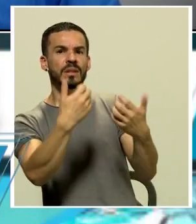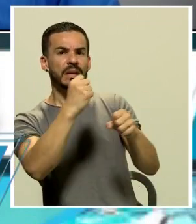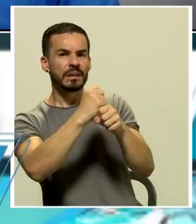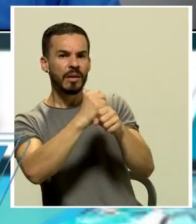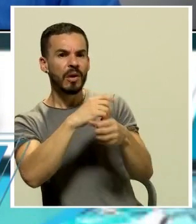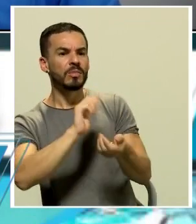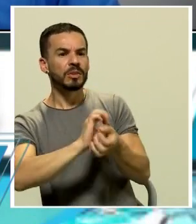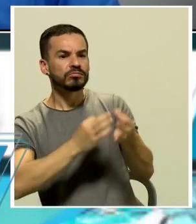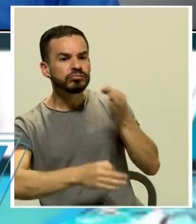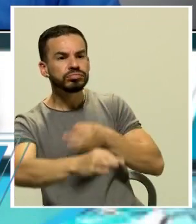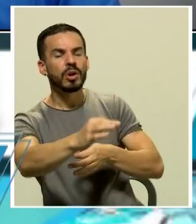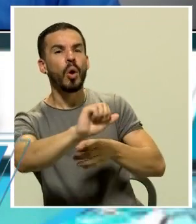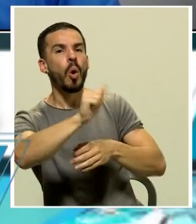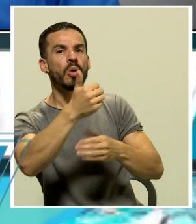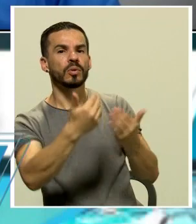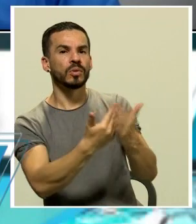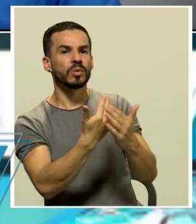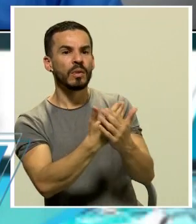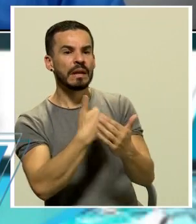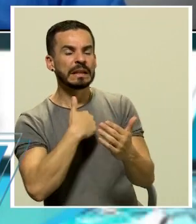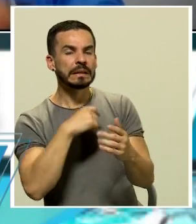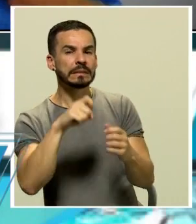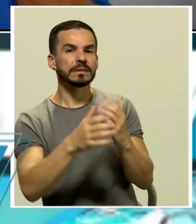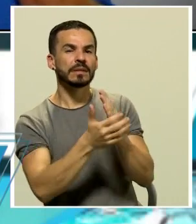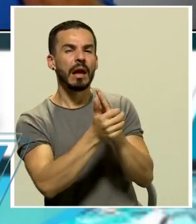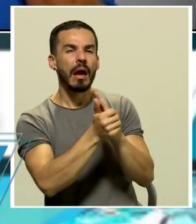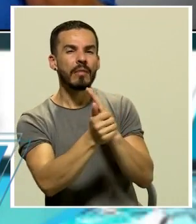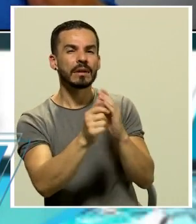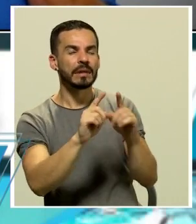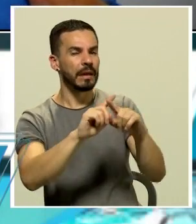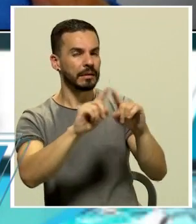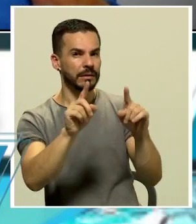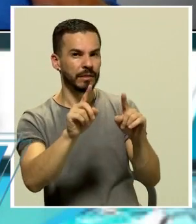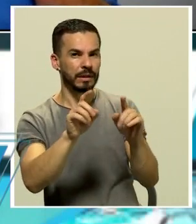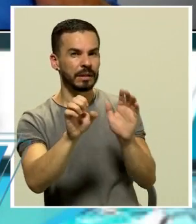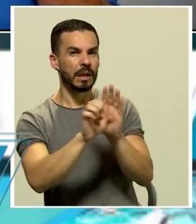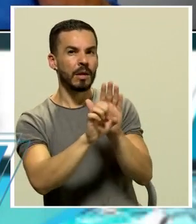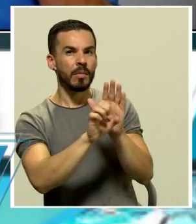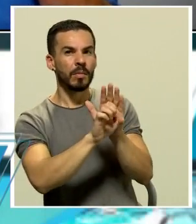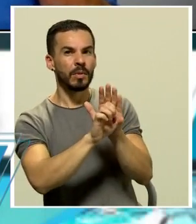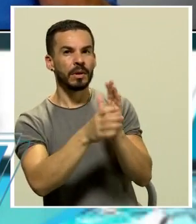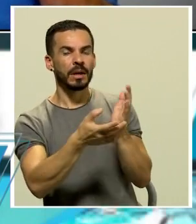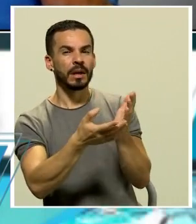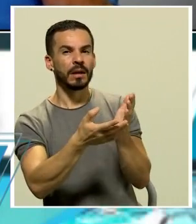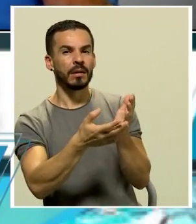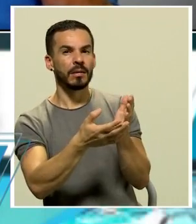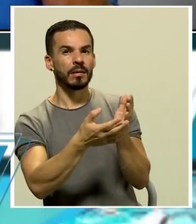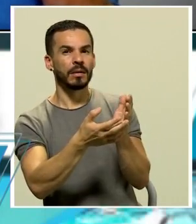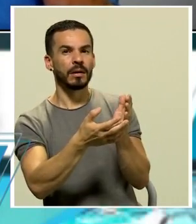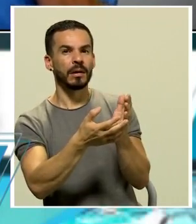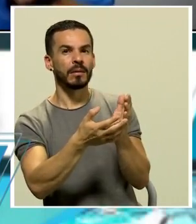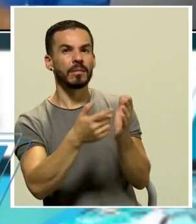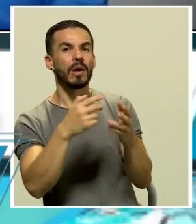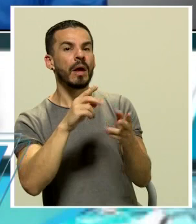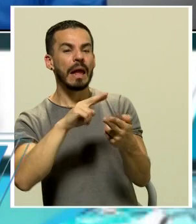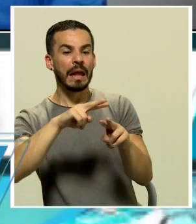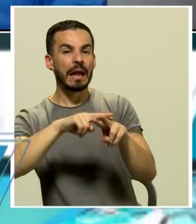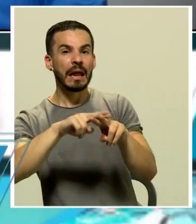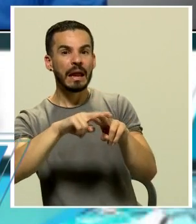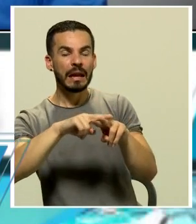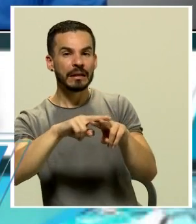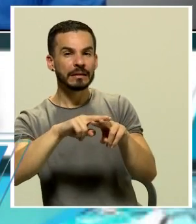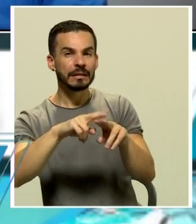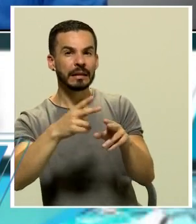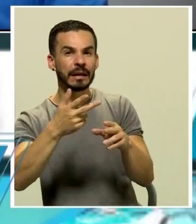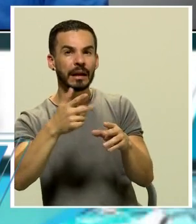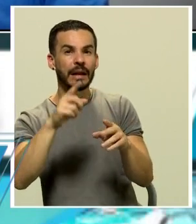nuevos que requieren habilidades diferentes. El ejemplo clásico es el tren que colonizó